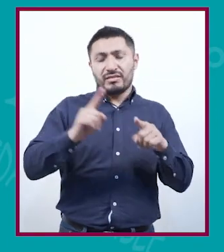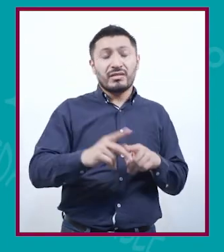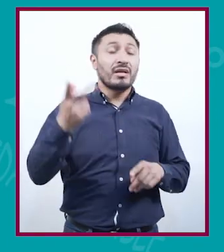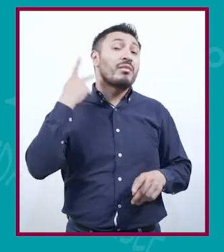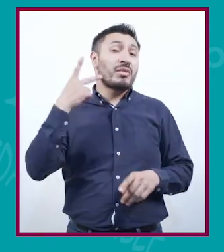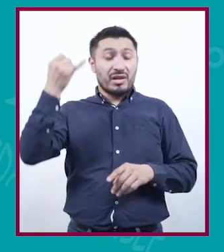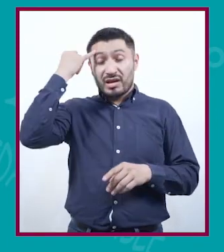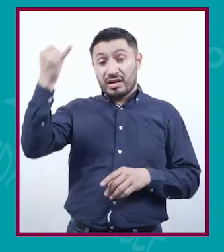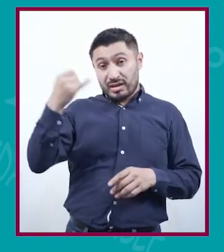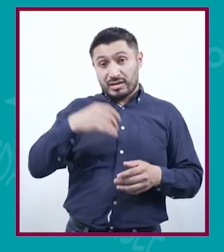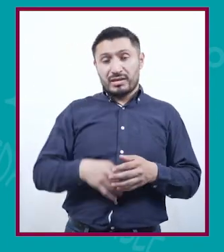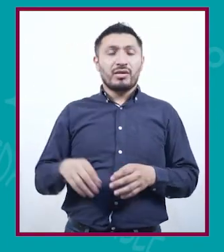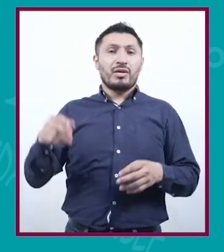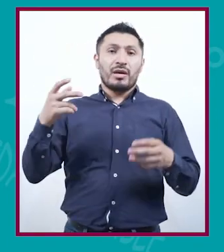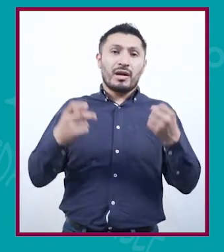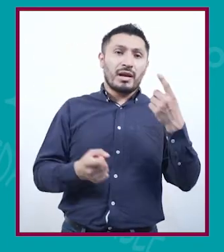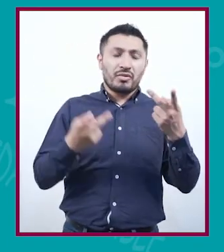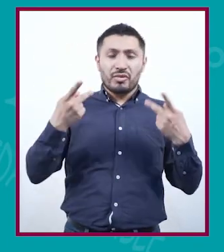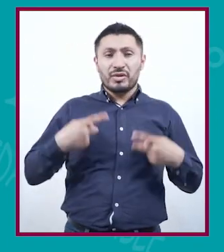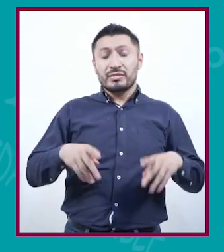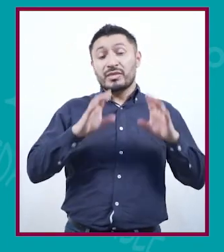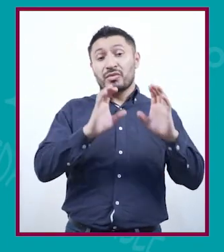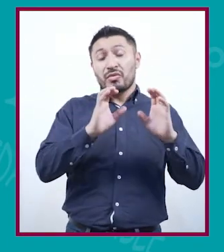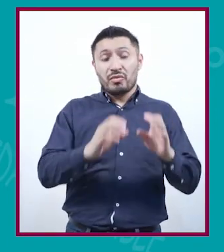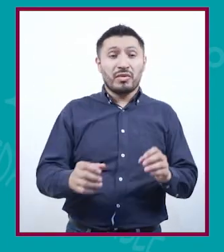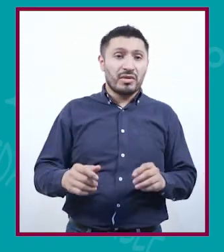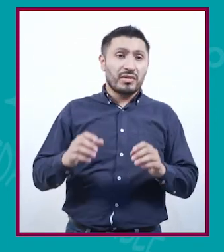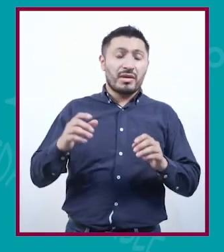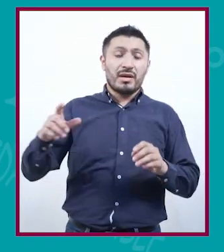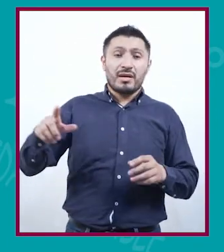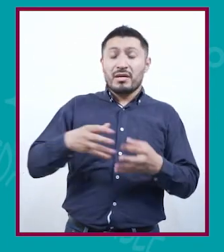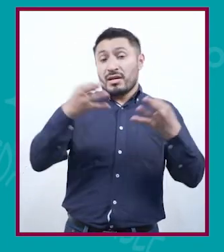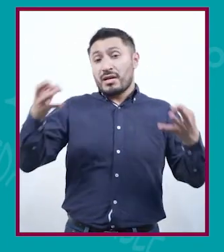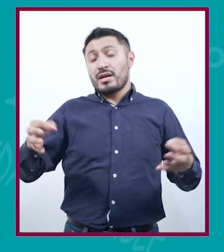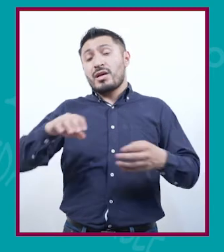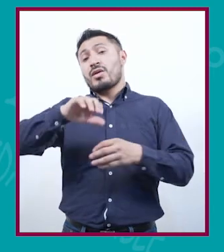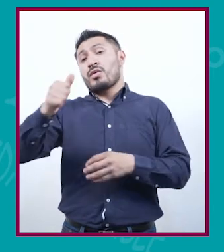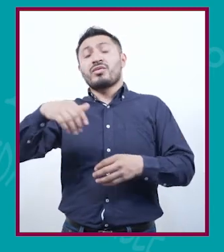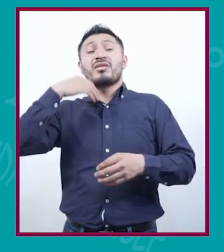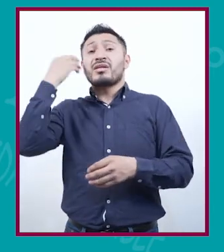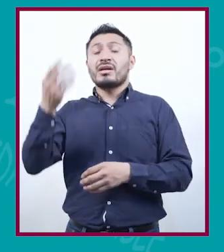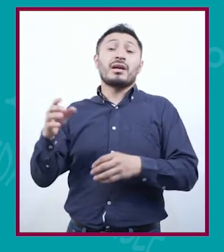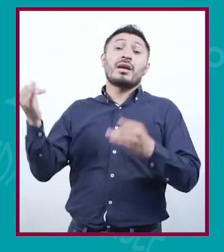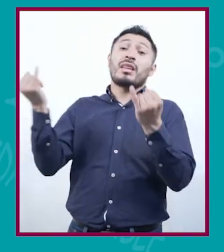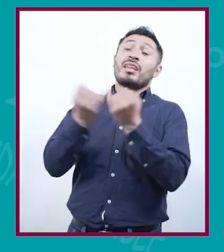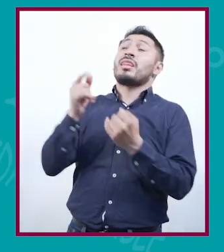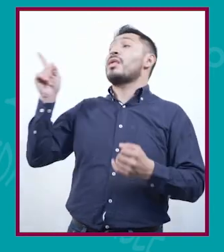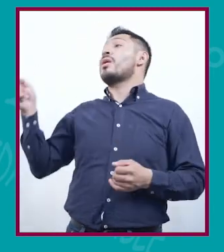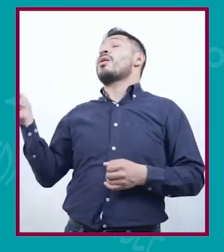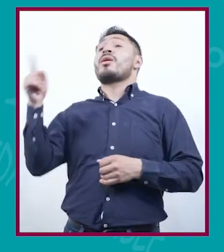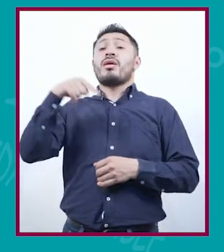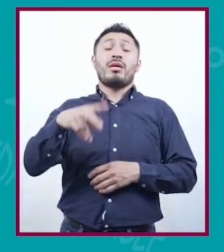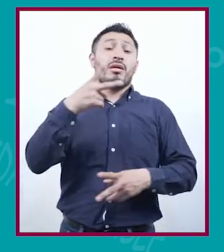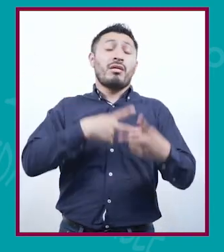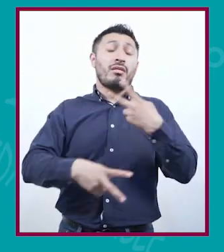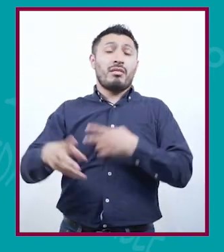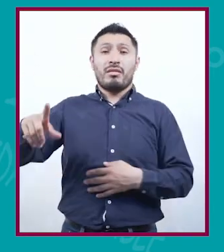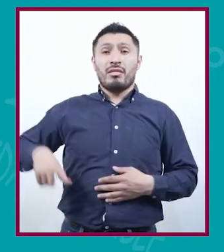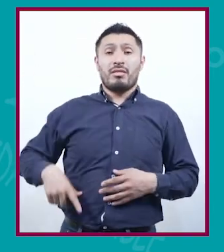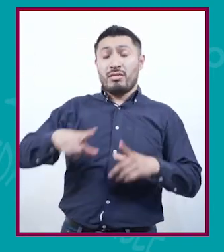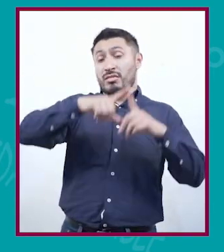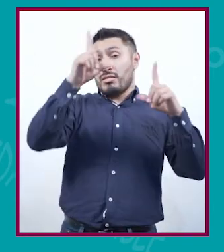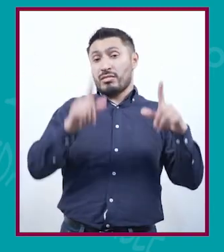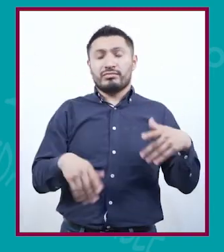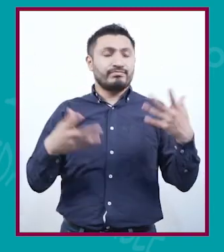entre algunos republicanos, entre otros muy conservadores, entre otros monarquistas que estaban todavía esperando que algún